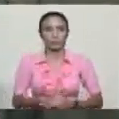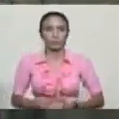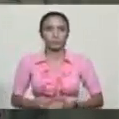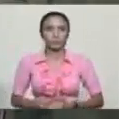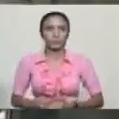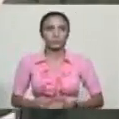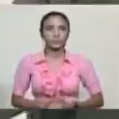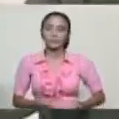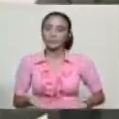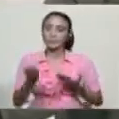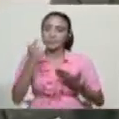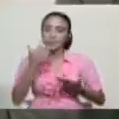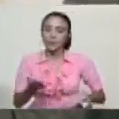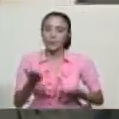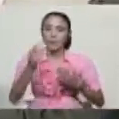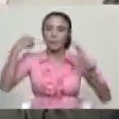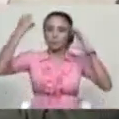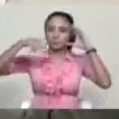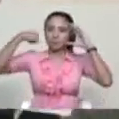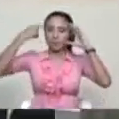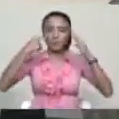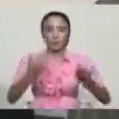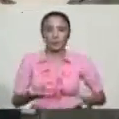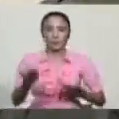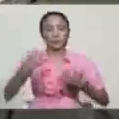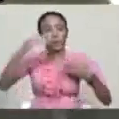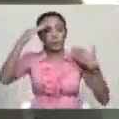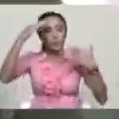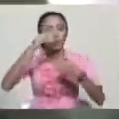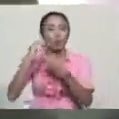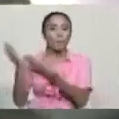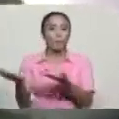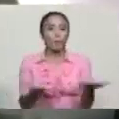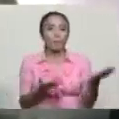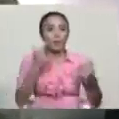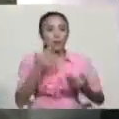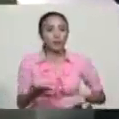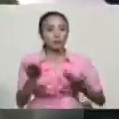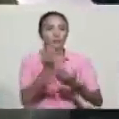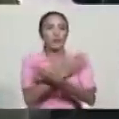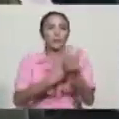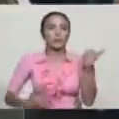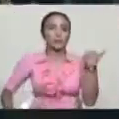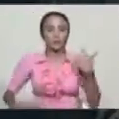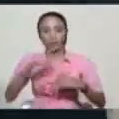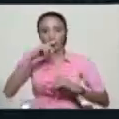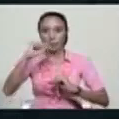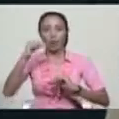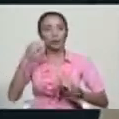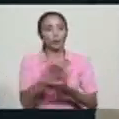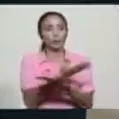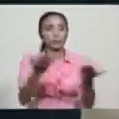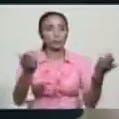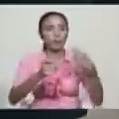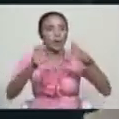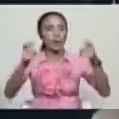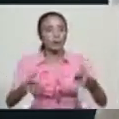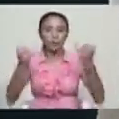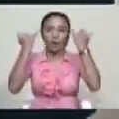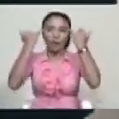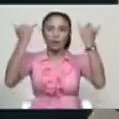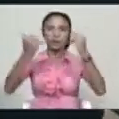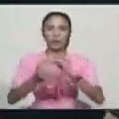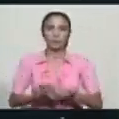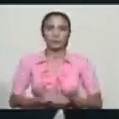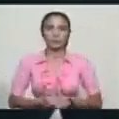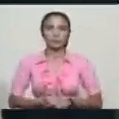Moros, parte del saludo y la bienvenida que les da el jefe de Estado venezolano a los intelectuales, quienes